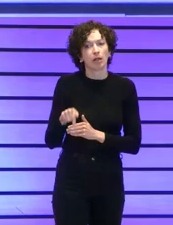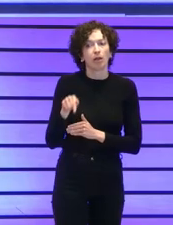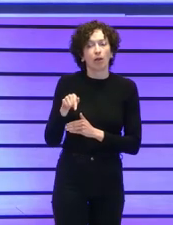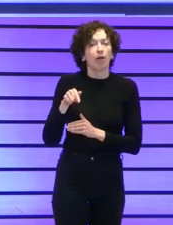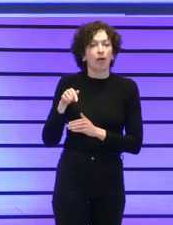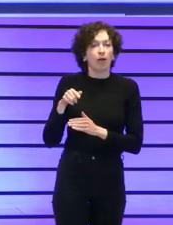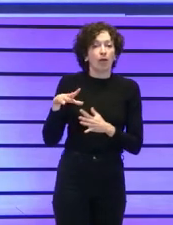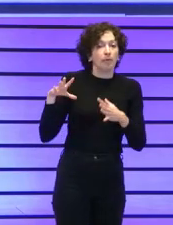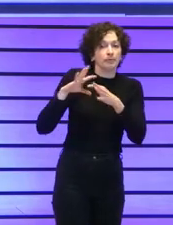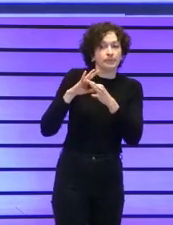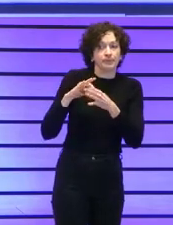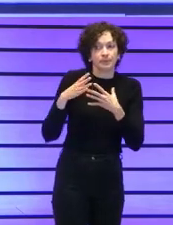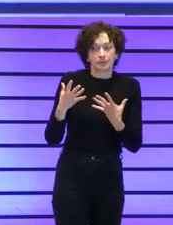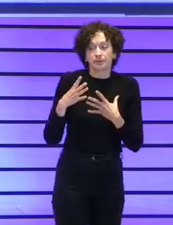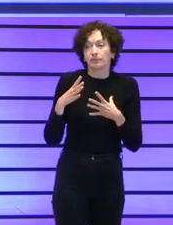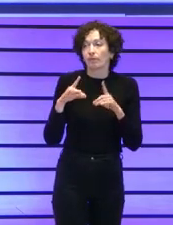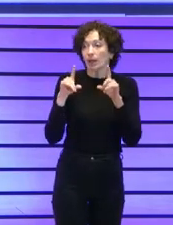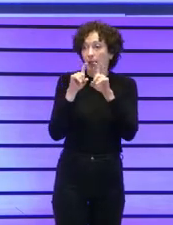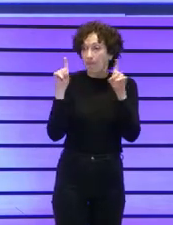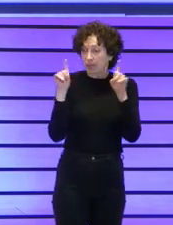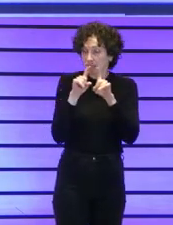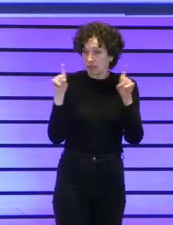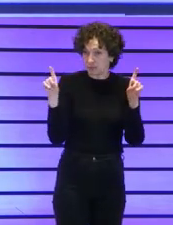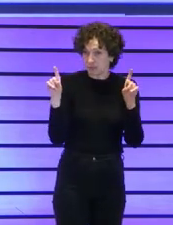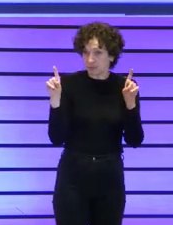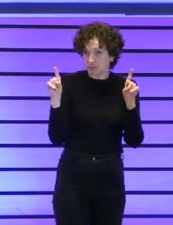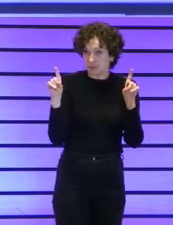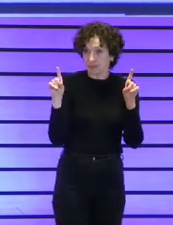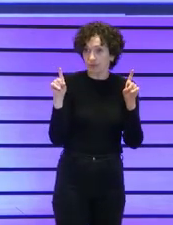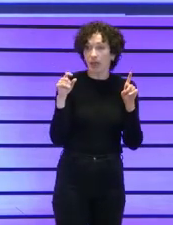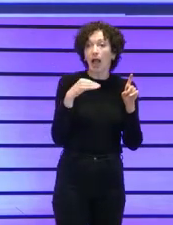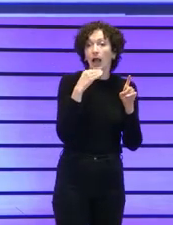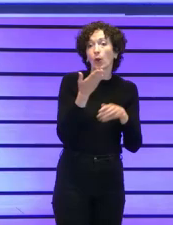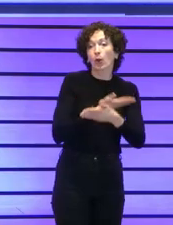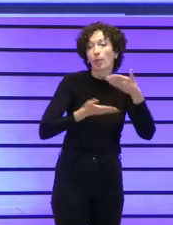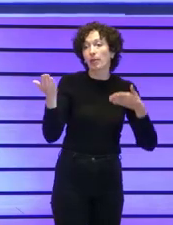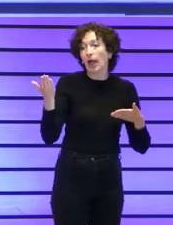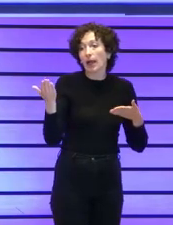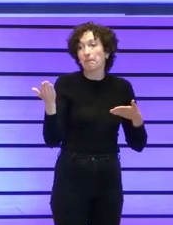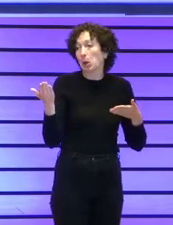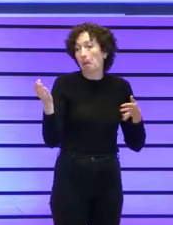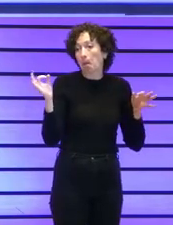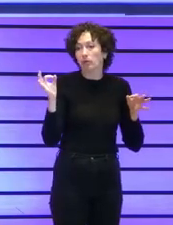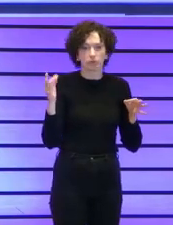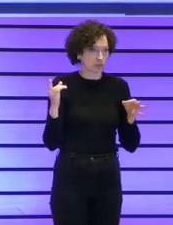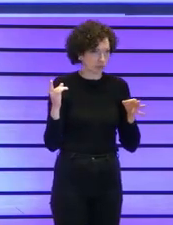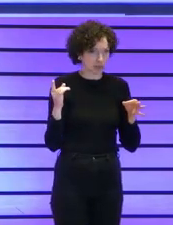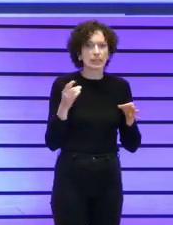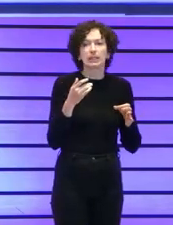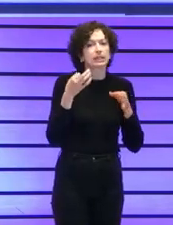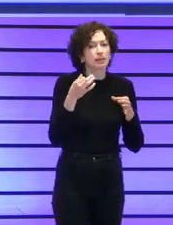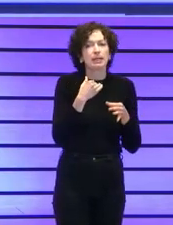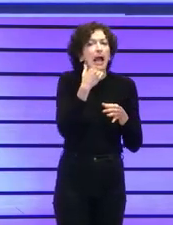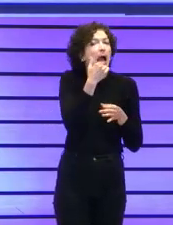en que las empresas no dan nada a cambio de nada, es decir, siempre esperan su